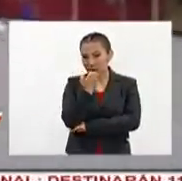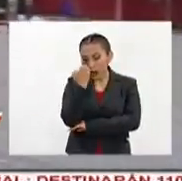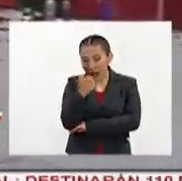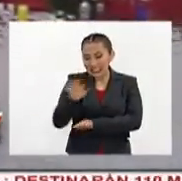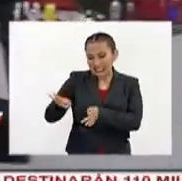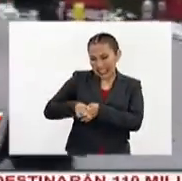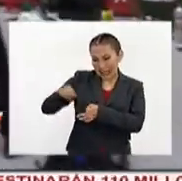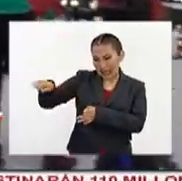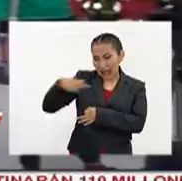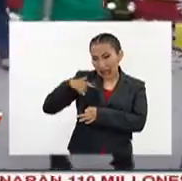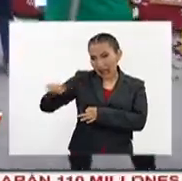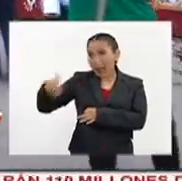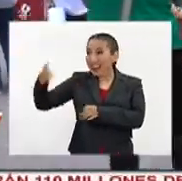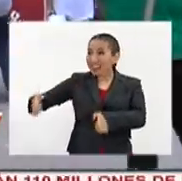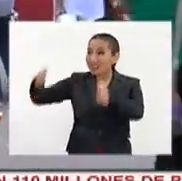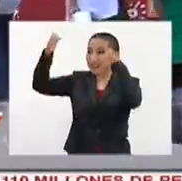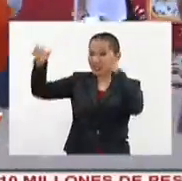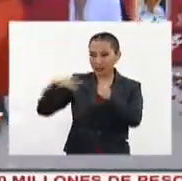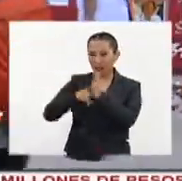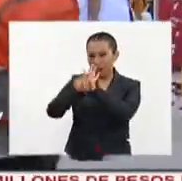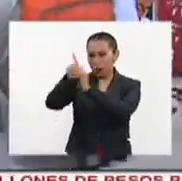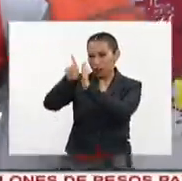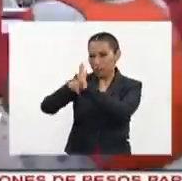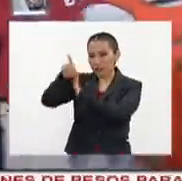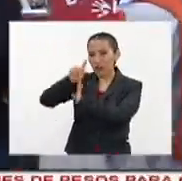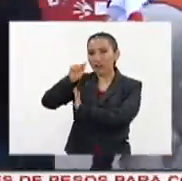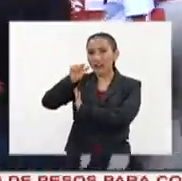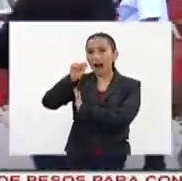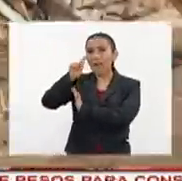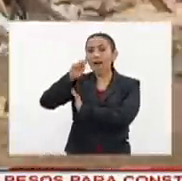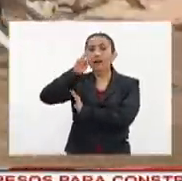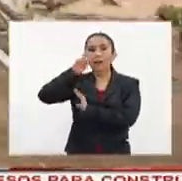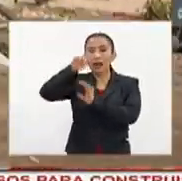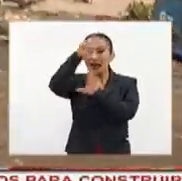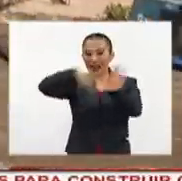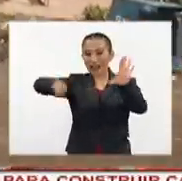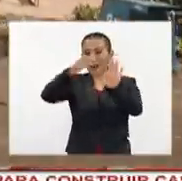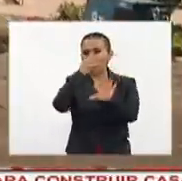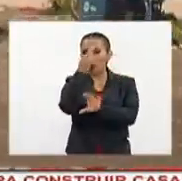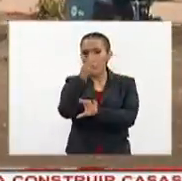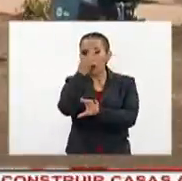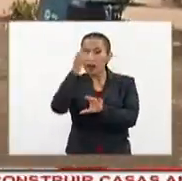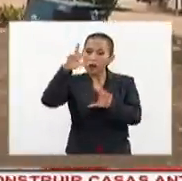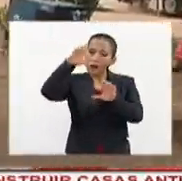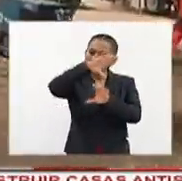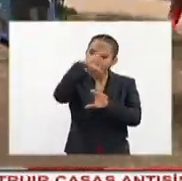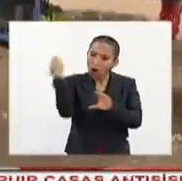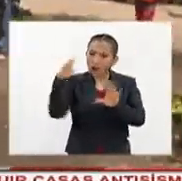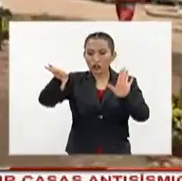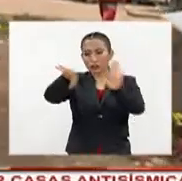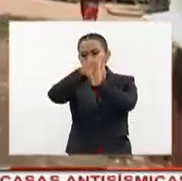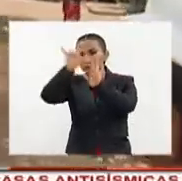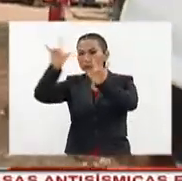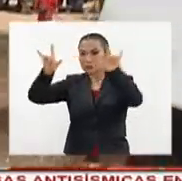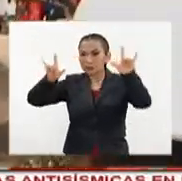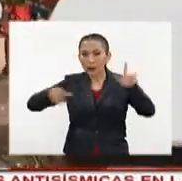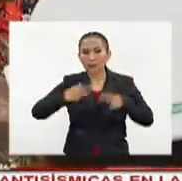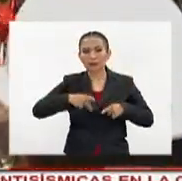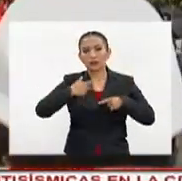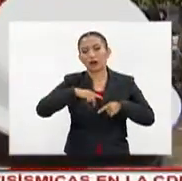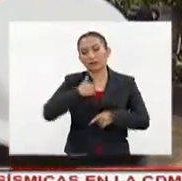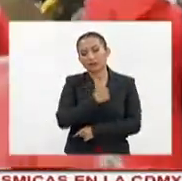que muy cerca de ahí, en el multifamiliar de Tlalpa, se pueden observar coronas de flores y fotos de las personas